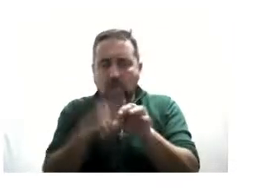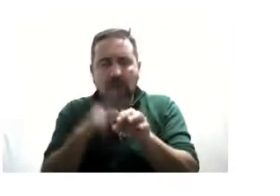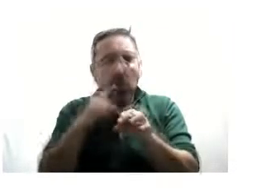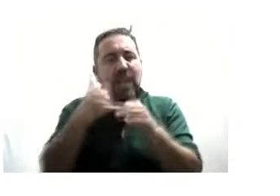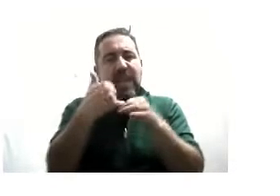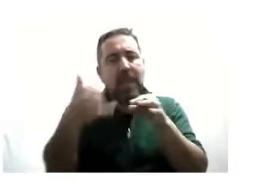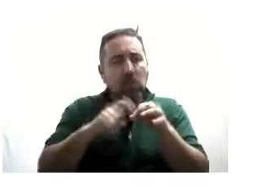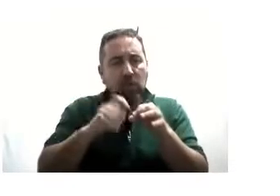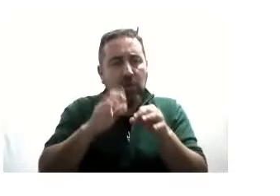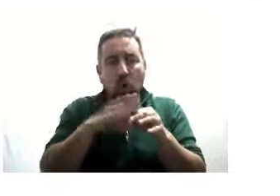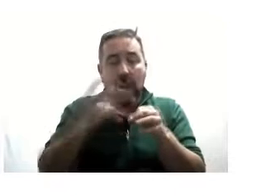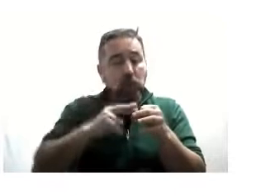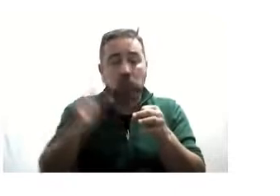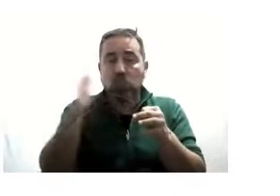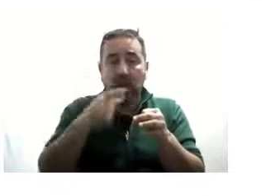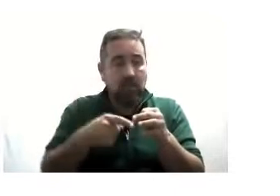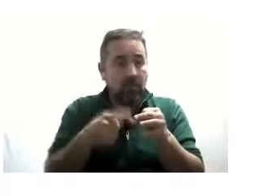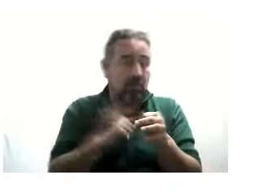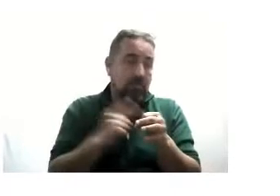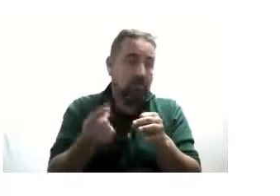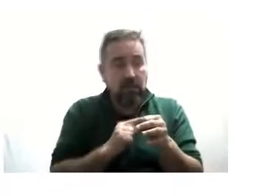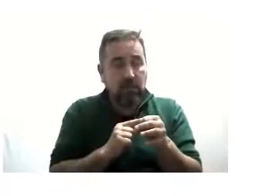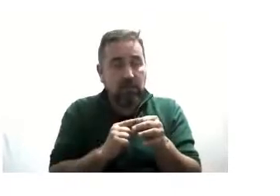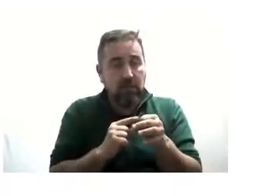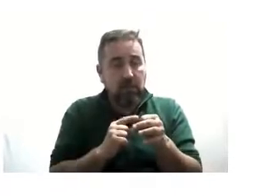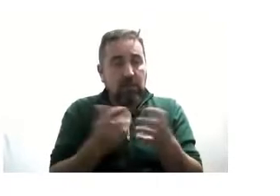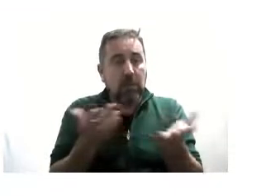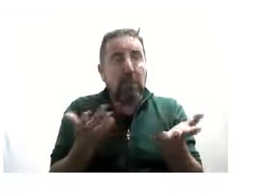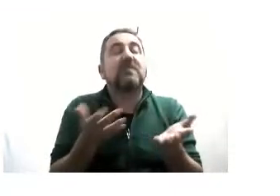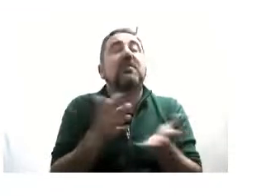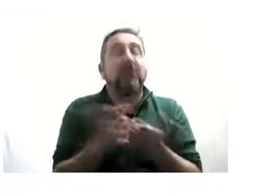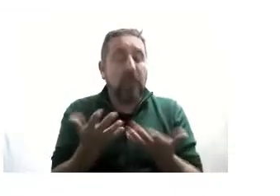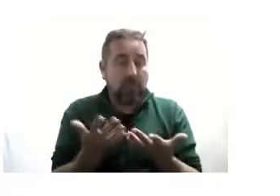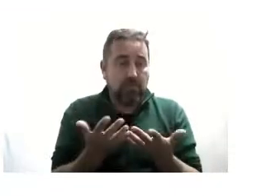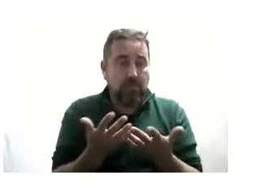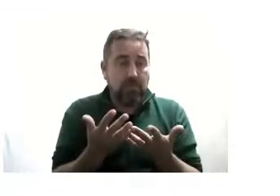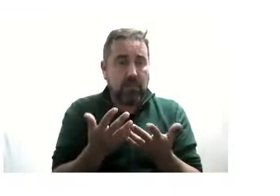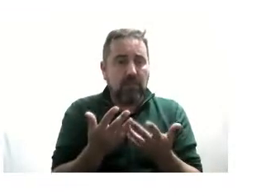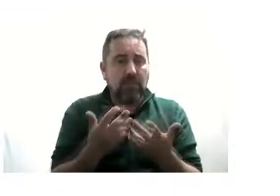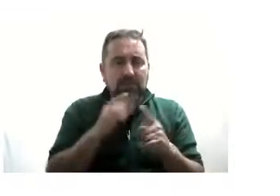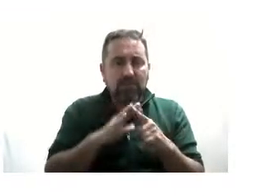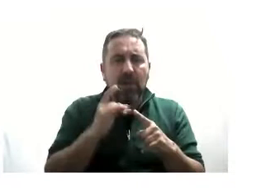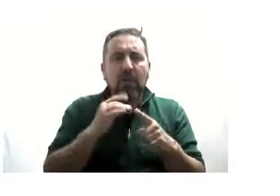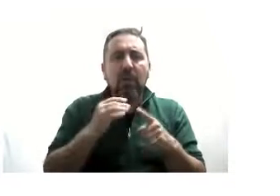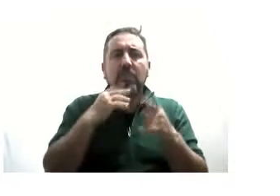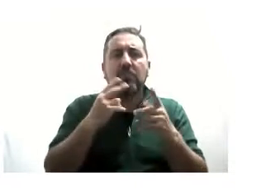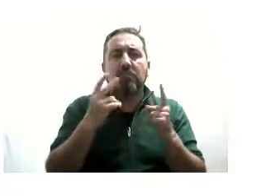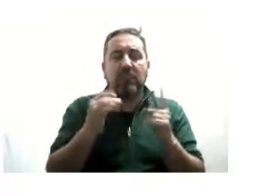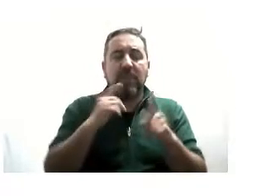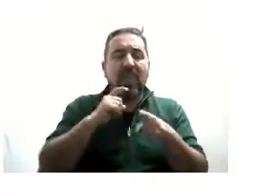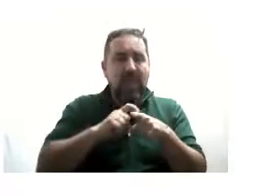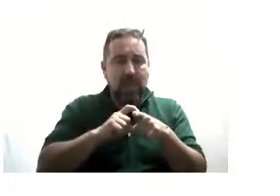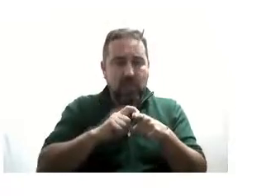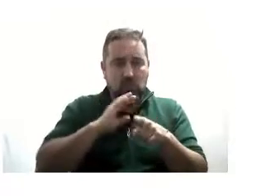o cuando no tenemos ninguna de las dos, ¿no? Esto significa cuando tenemos una lesión, una resección bilateral del nervio